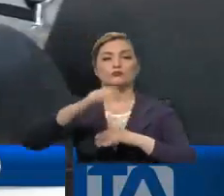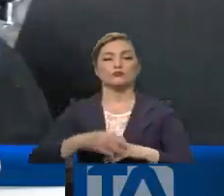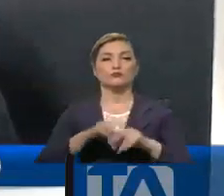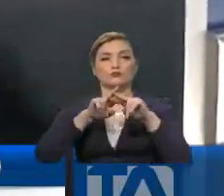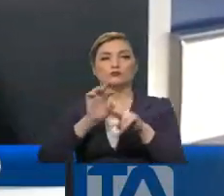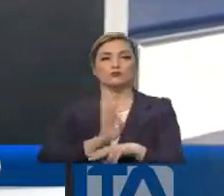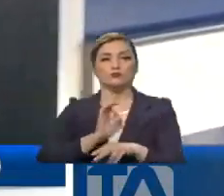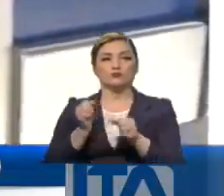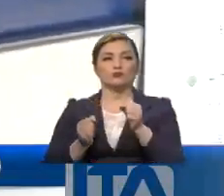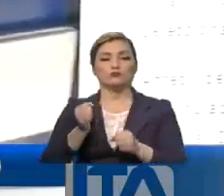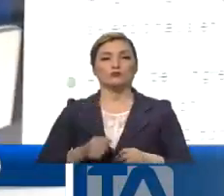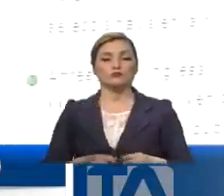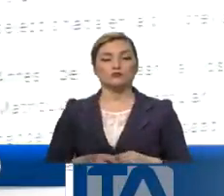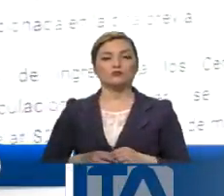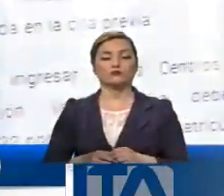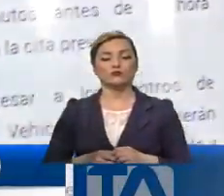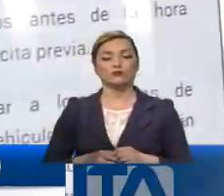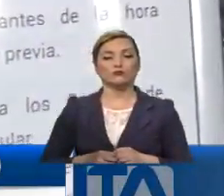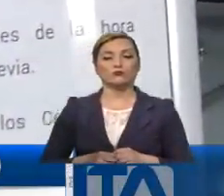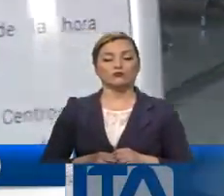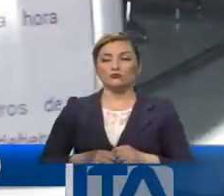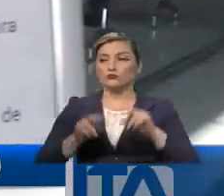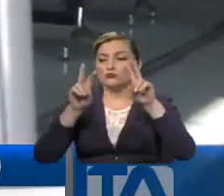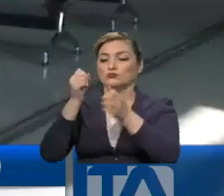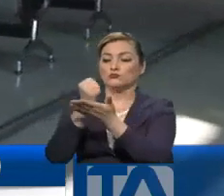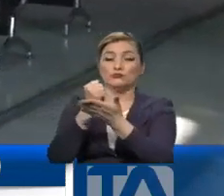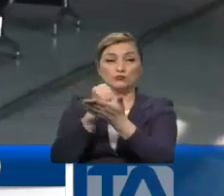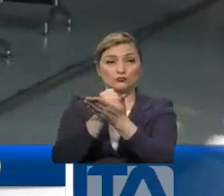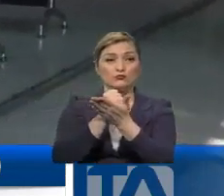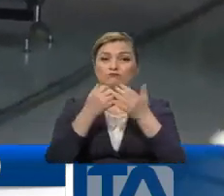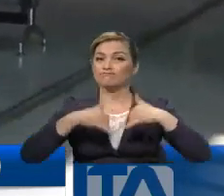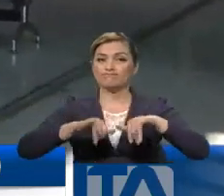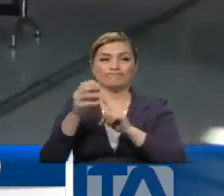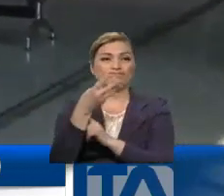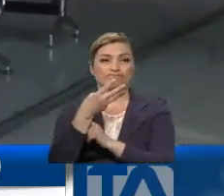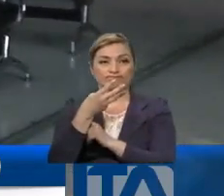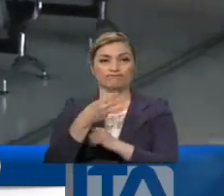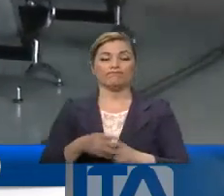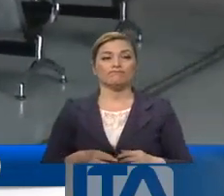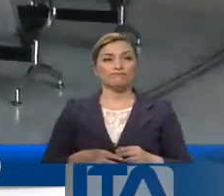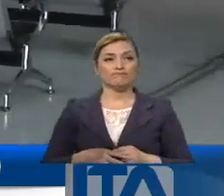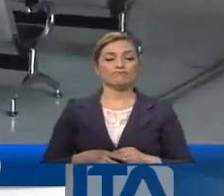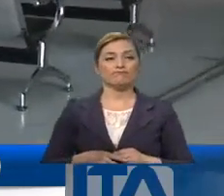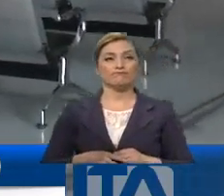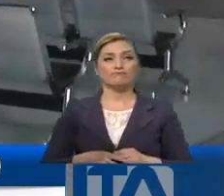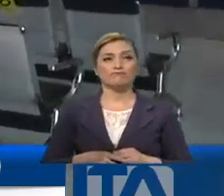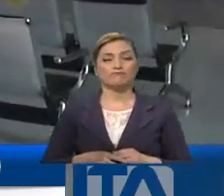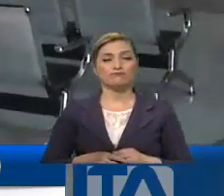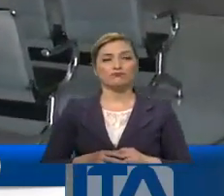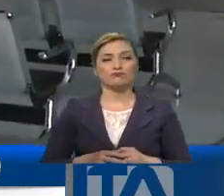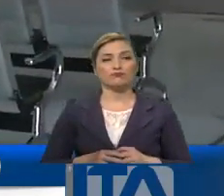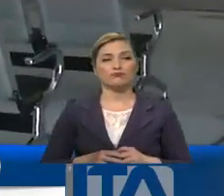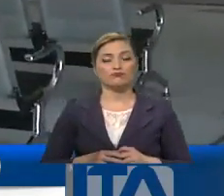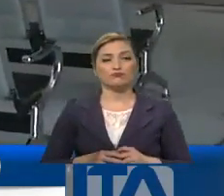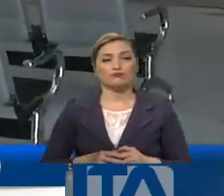revisión técnica vehicular, pero el tema de la matriculación va a ser en línea. Y justamente para conversar sobre